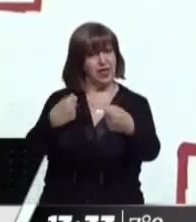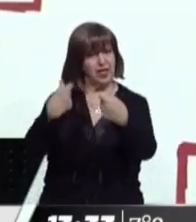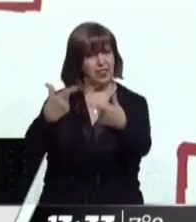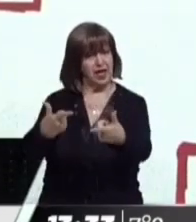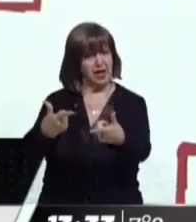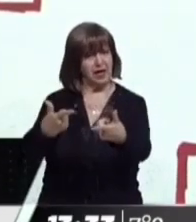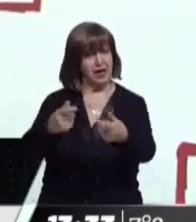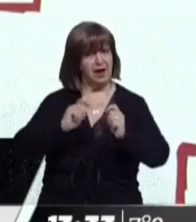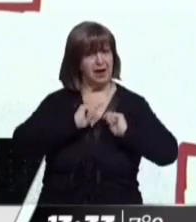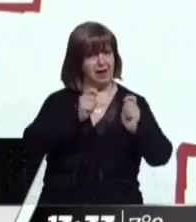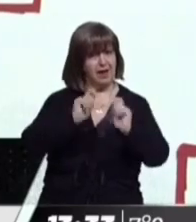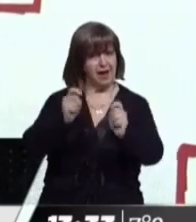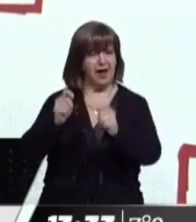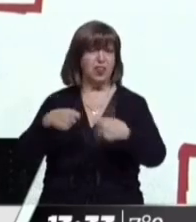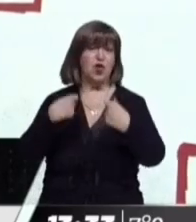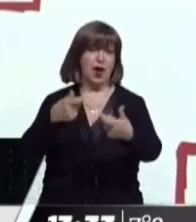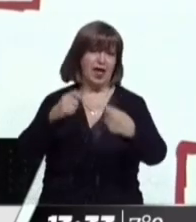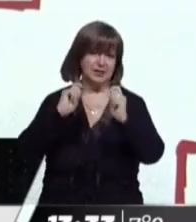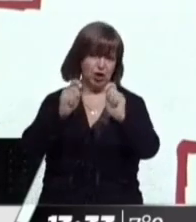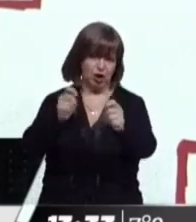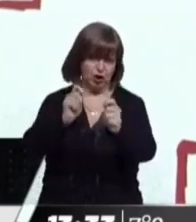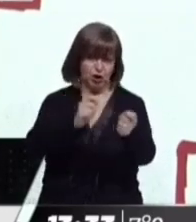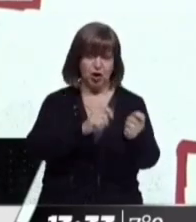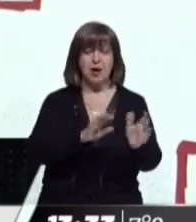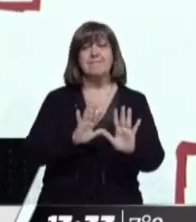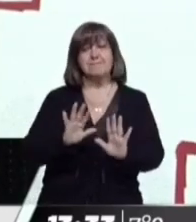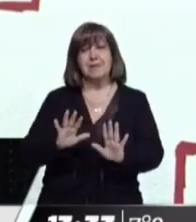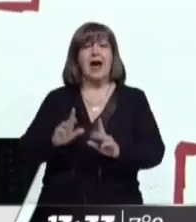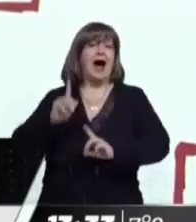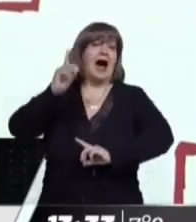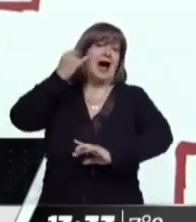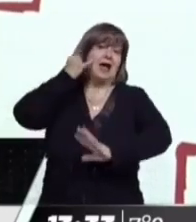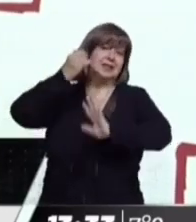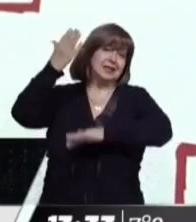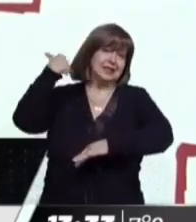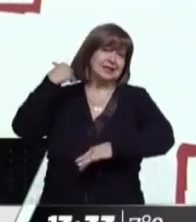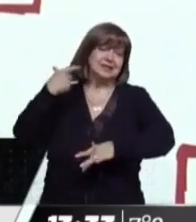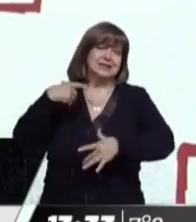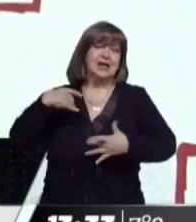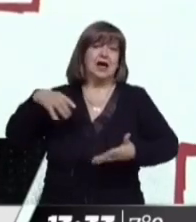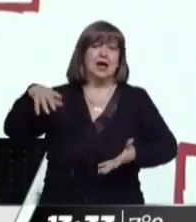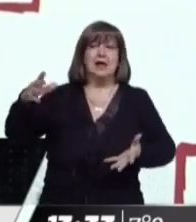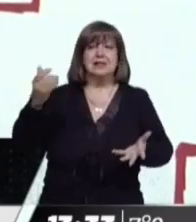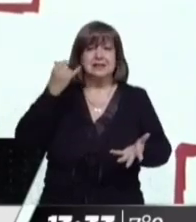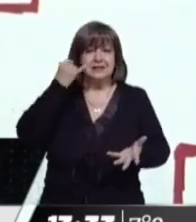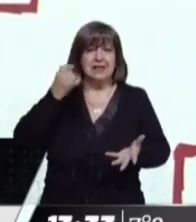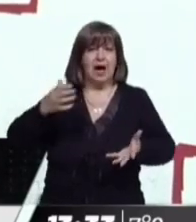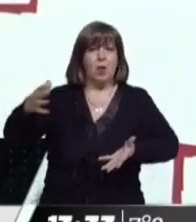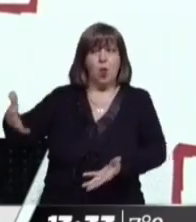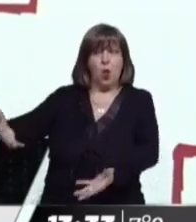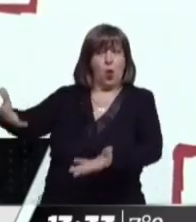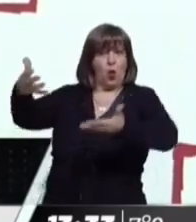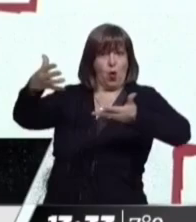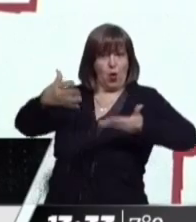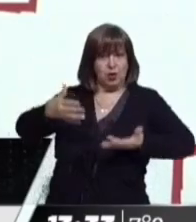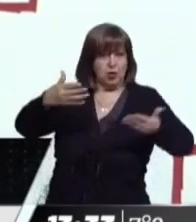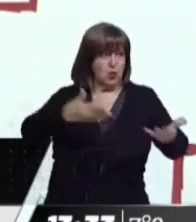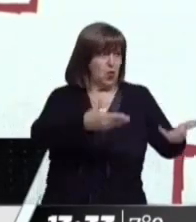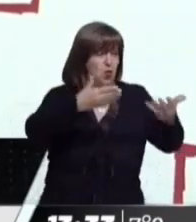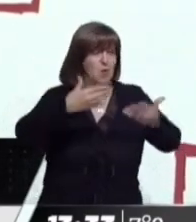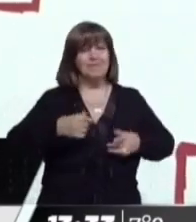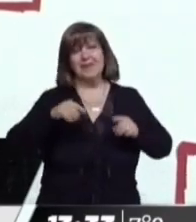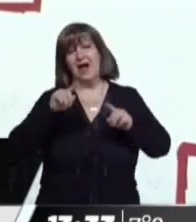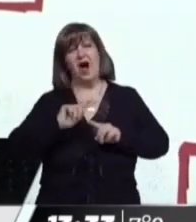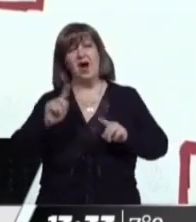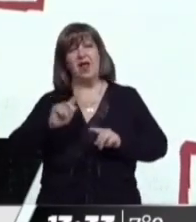disminuido eh antes La donación era habitualmente alimentos en bulto hoy La donación suele ser en dinero